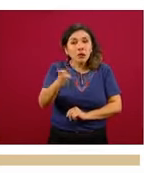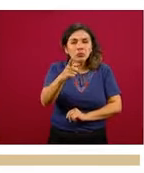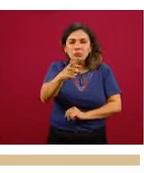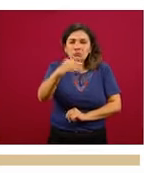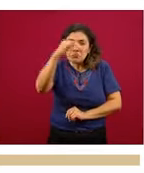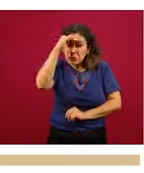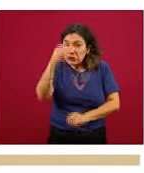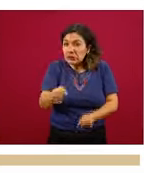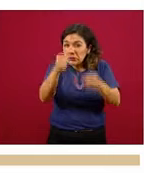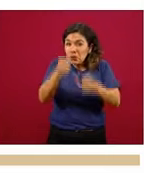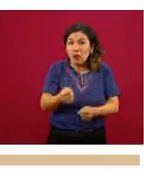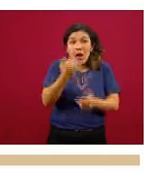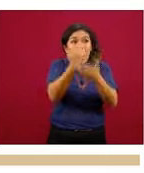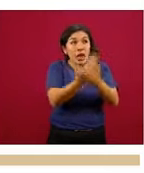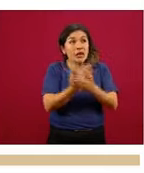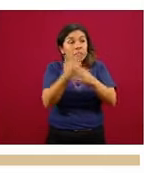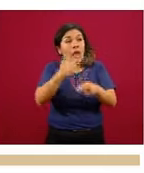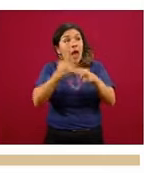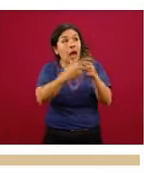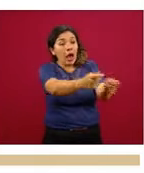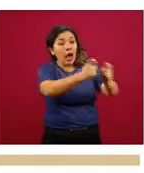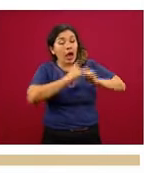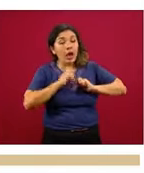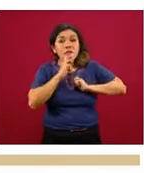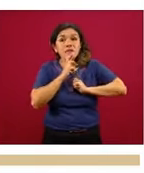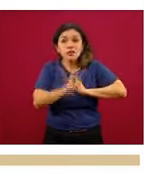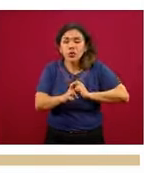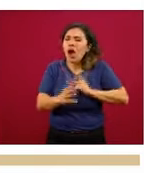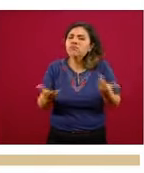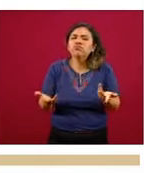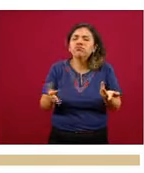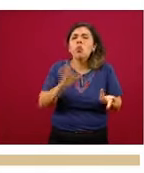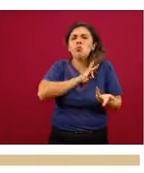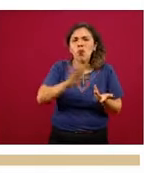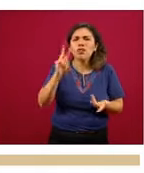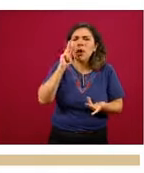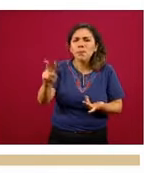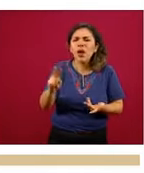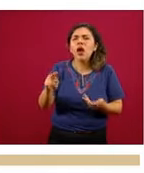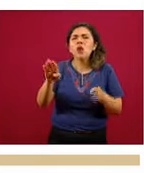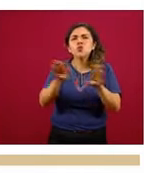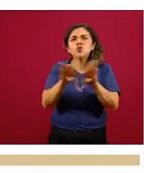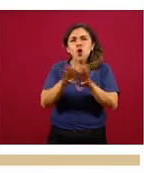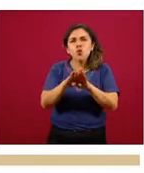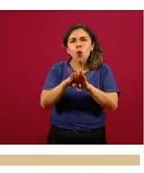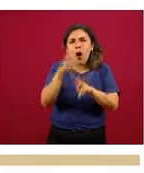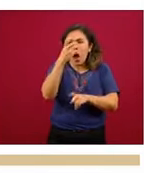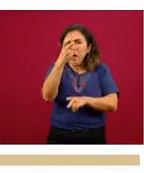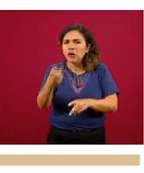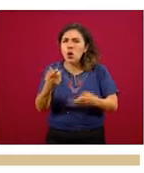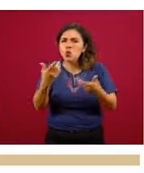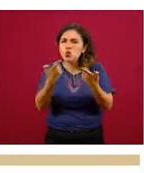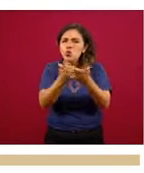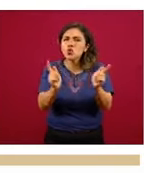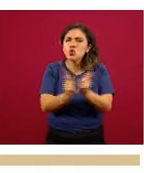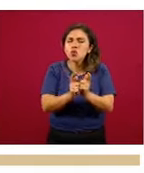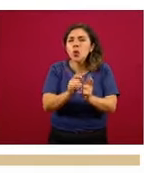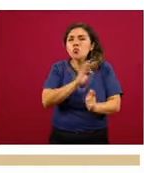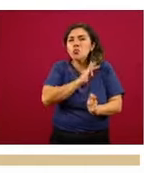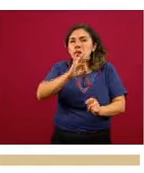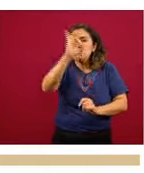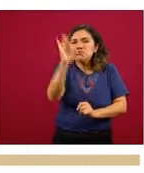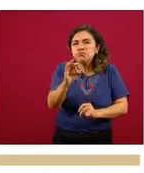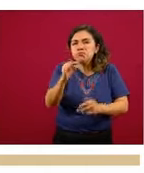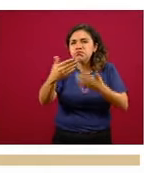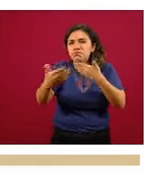necesitamos necesariamente esperar a que estos resultados salgan como tal, sino que podemos aplicar a este grupo el porcentaje de